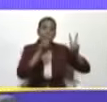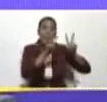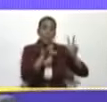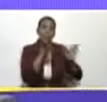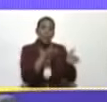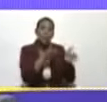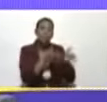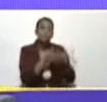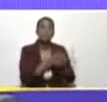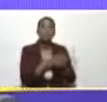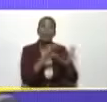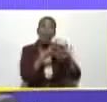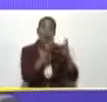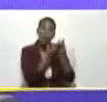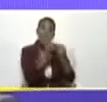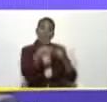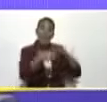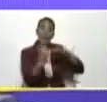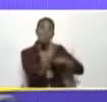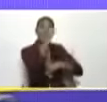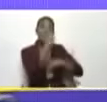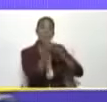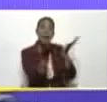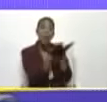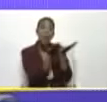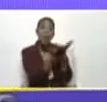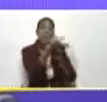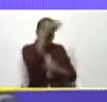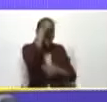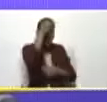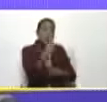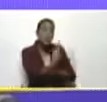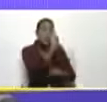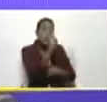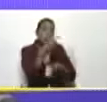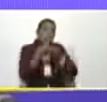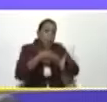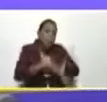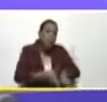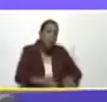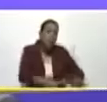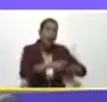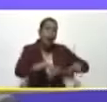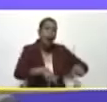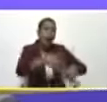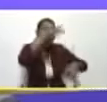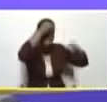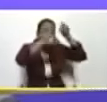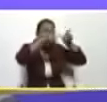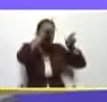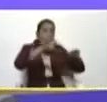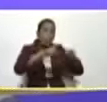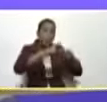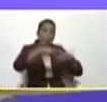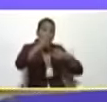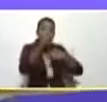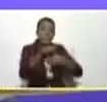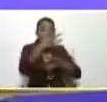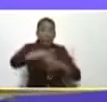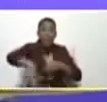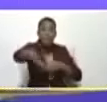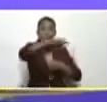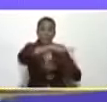valores la familia es la primera escuela es el primer núcleo para uno después salir al